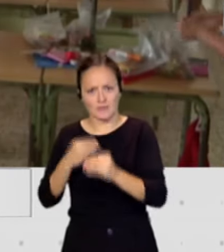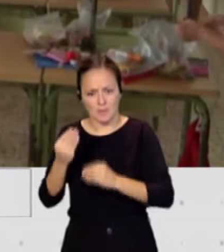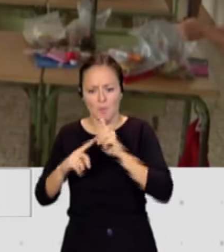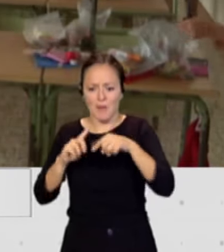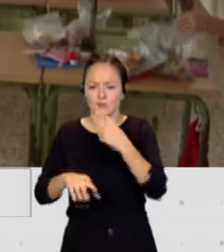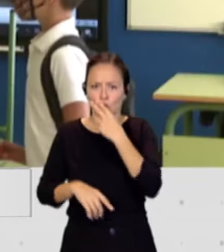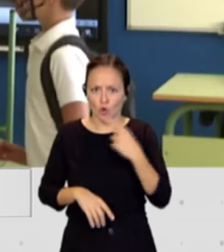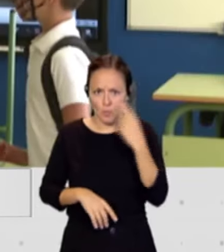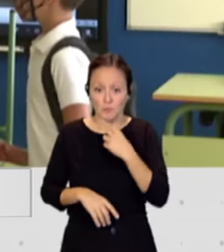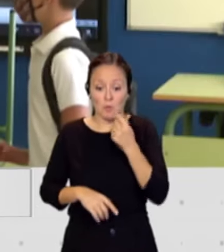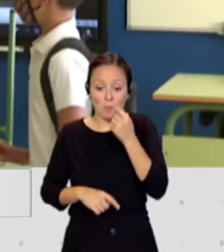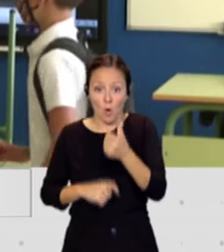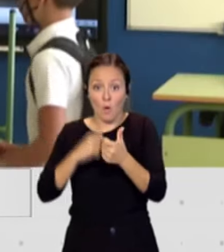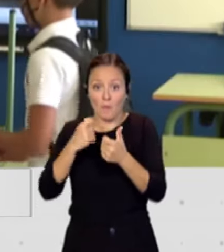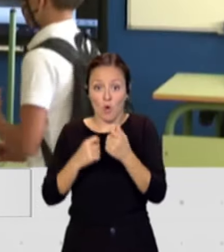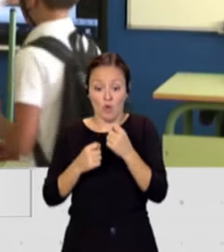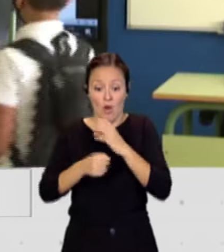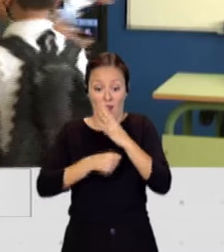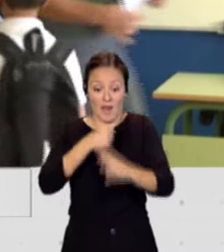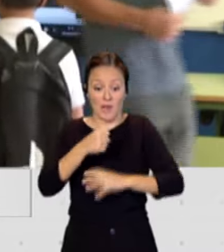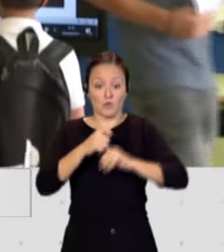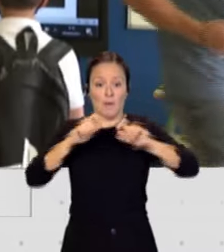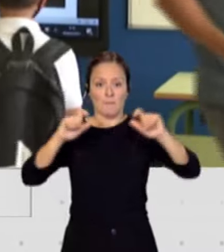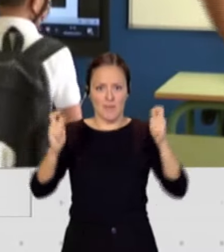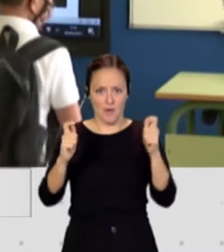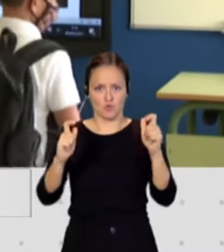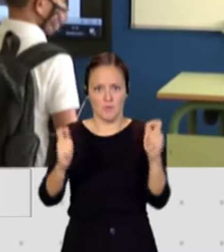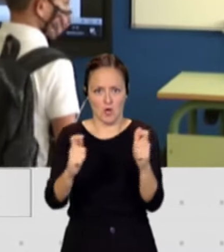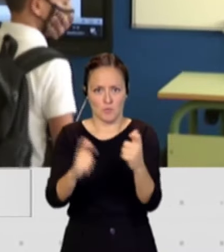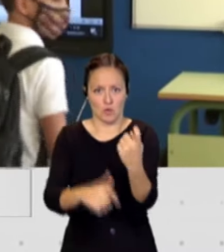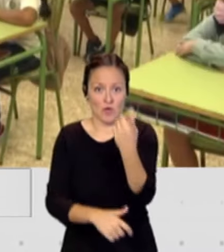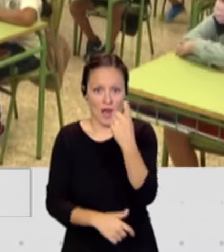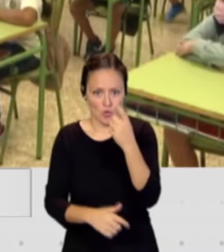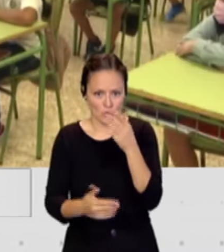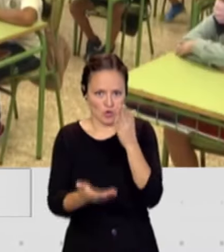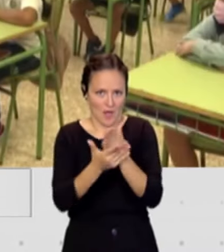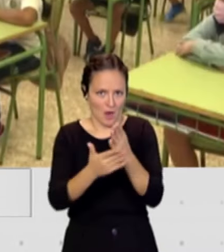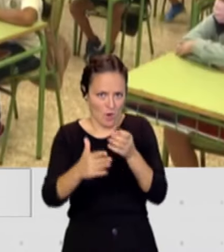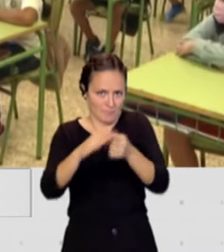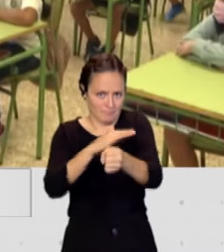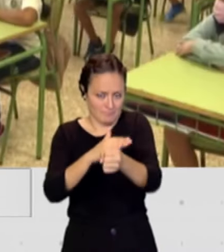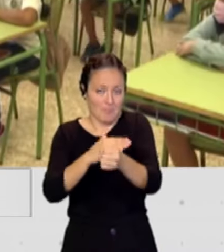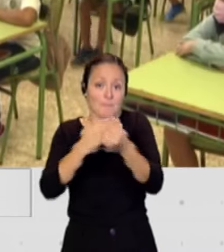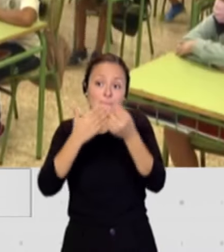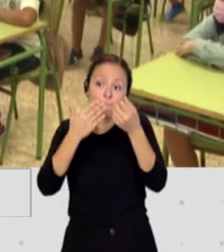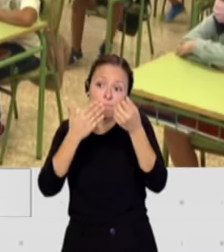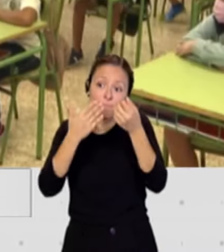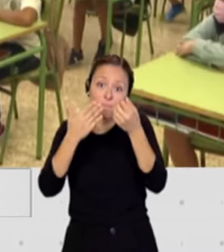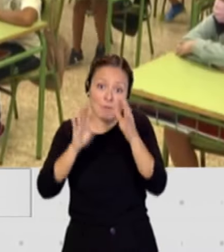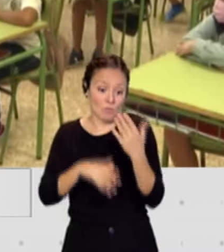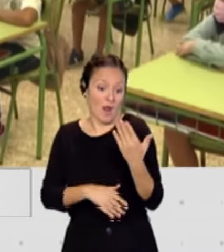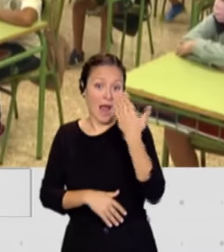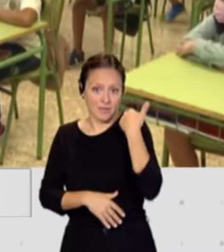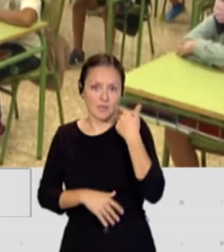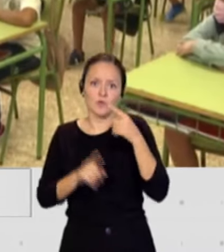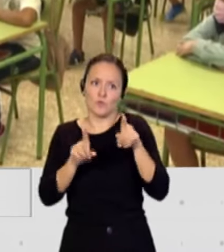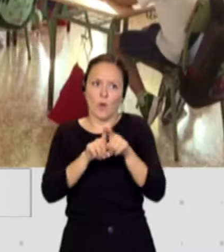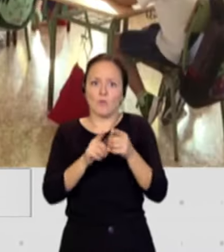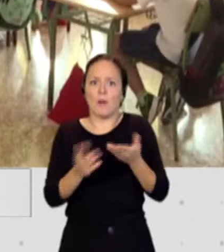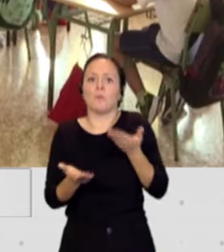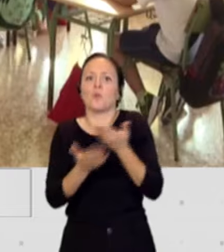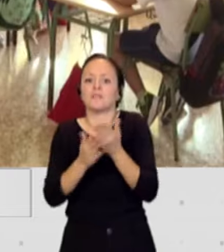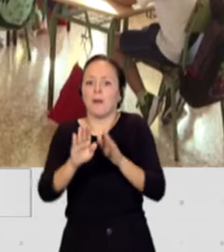progresivamente durante toda la legislatura la ratio pero la propuesta que hemos lanzado ayer es un primer paso para de muchos